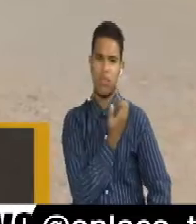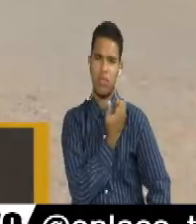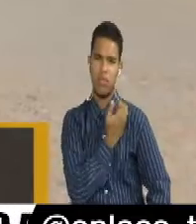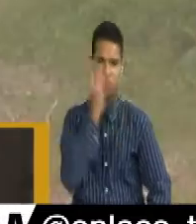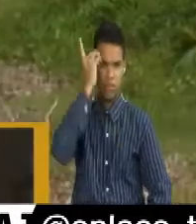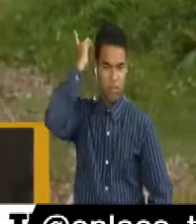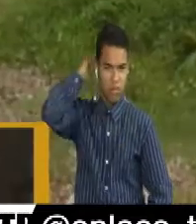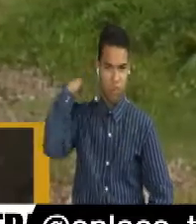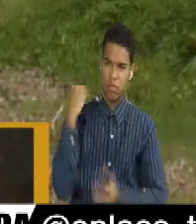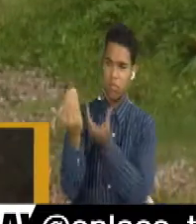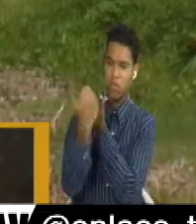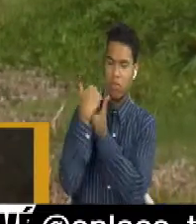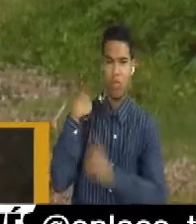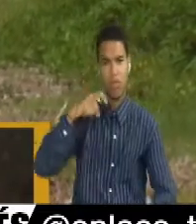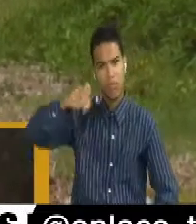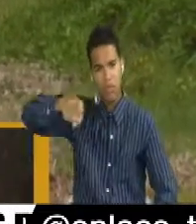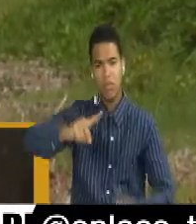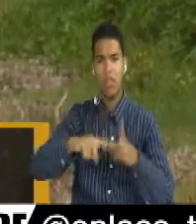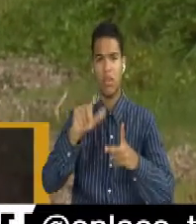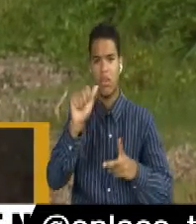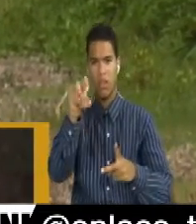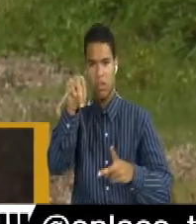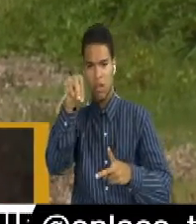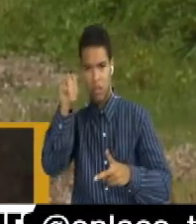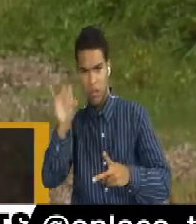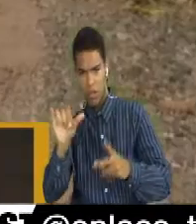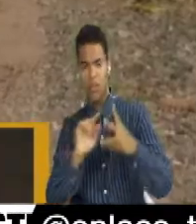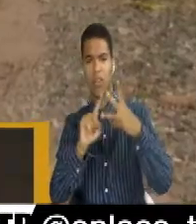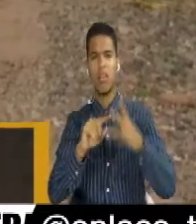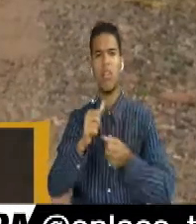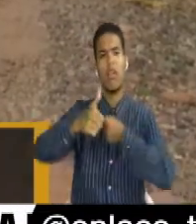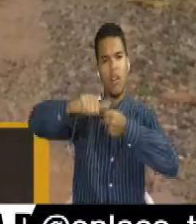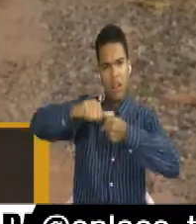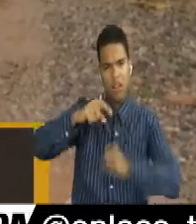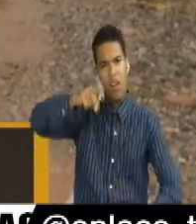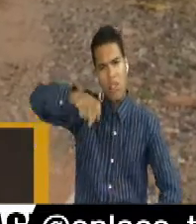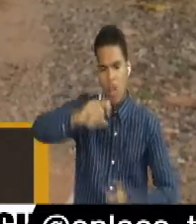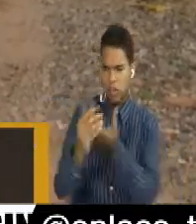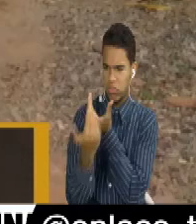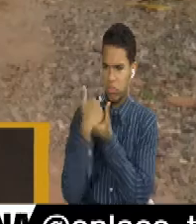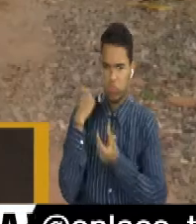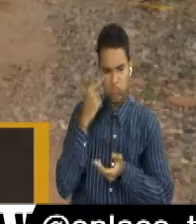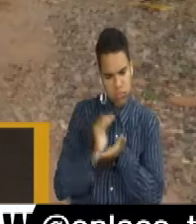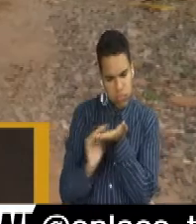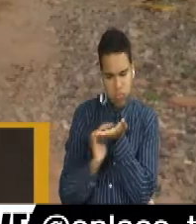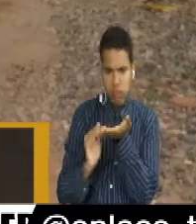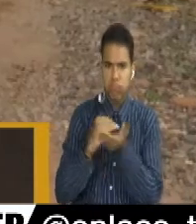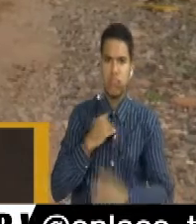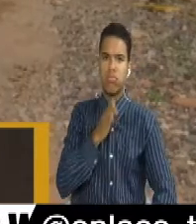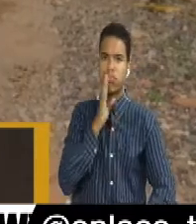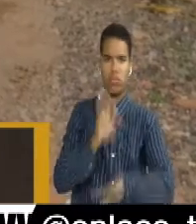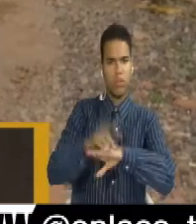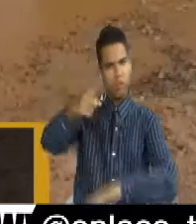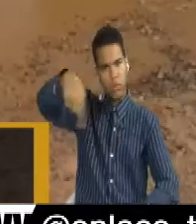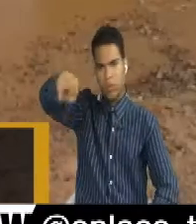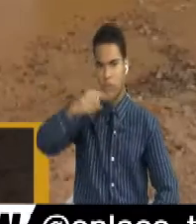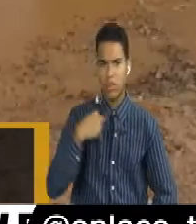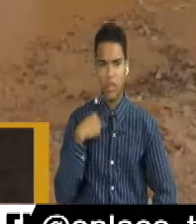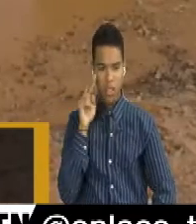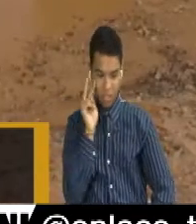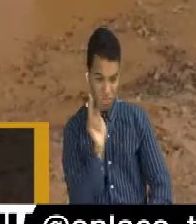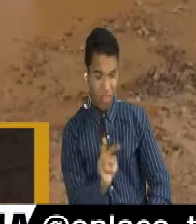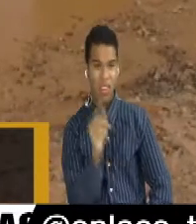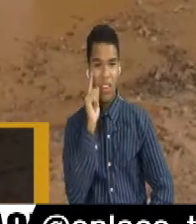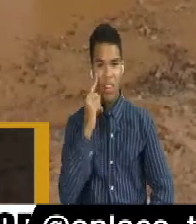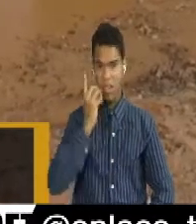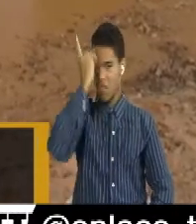gobernación, la ANI, Ecopetrol, para que verdaderamente se apersonen de esta problemática que, como estamos viendo, nos hizo